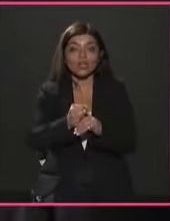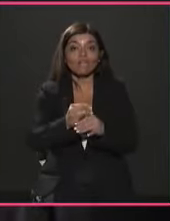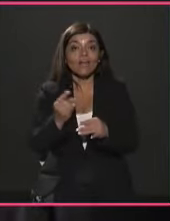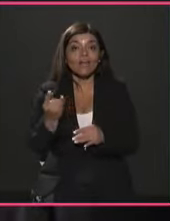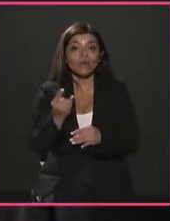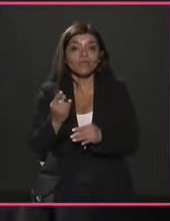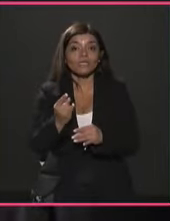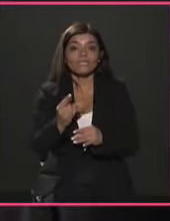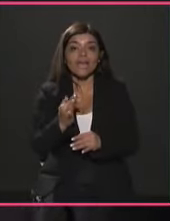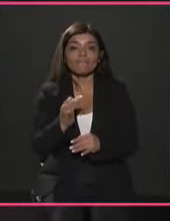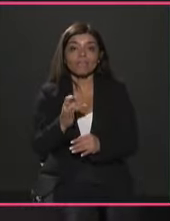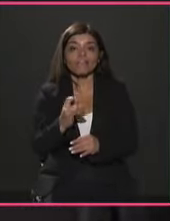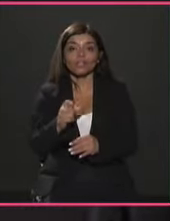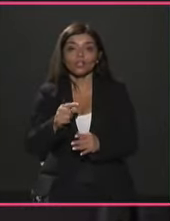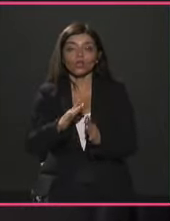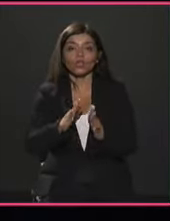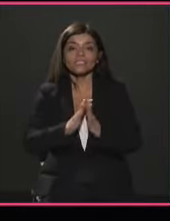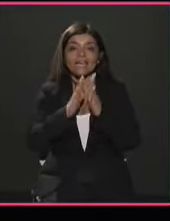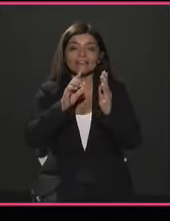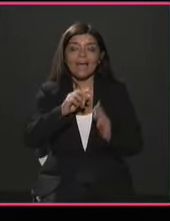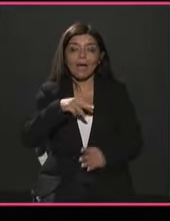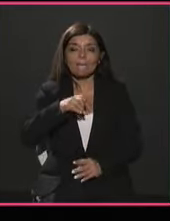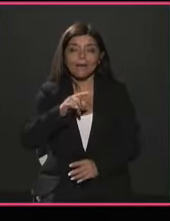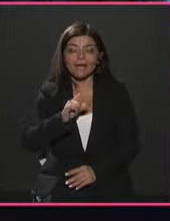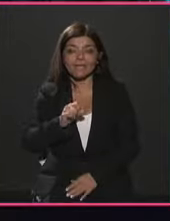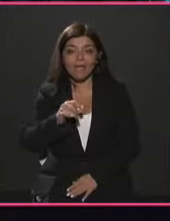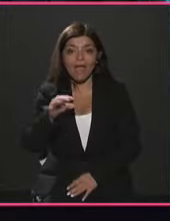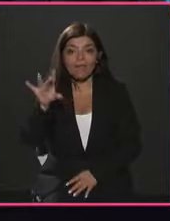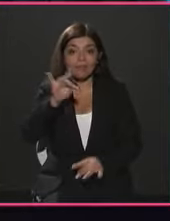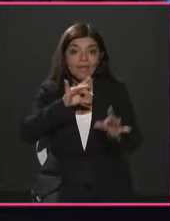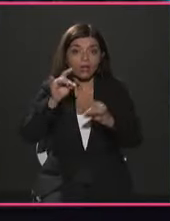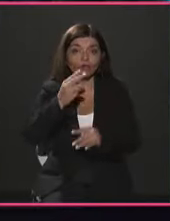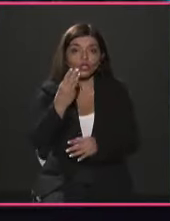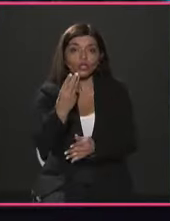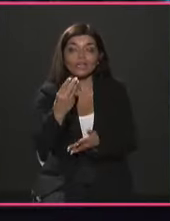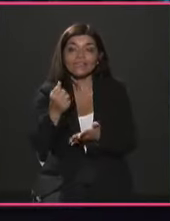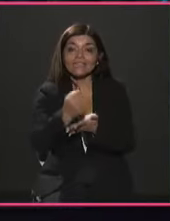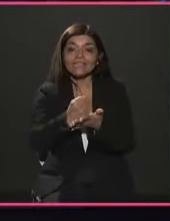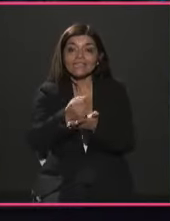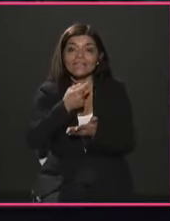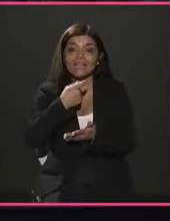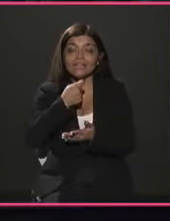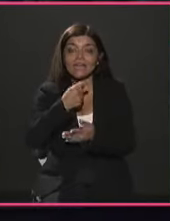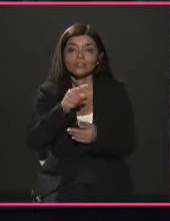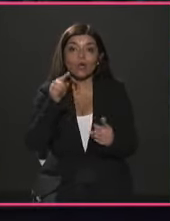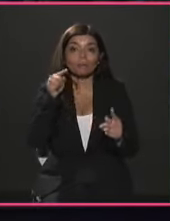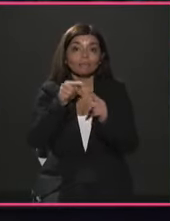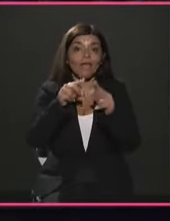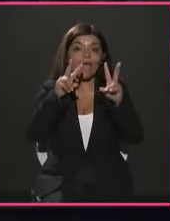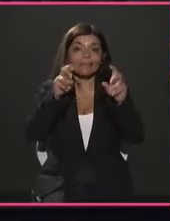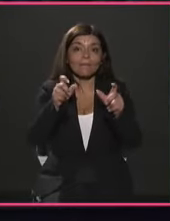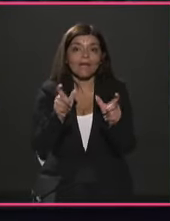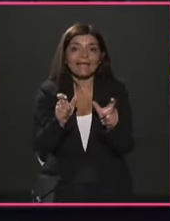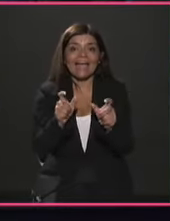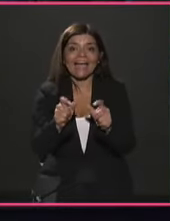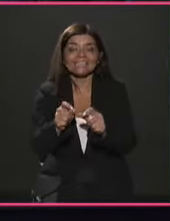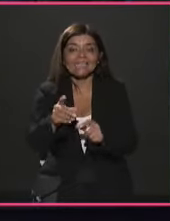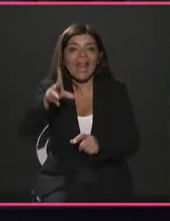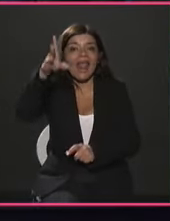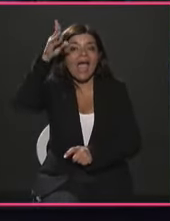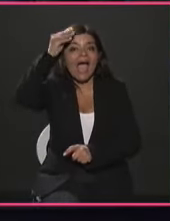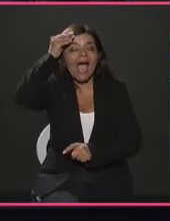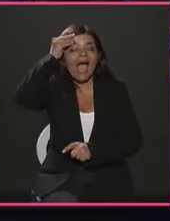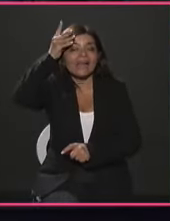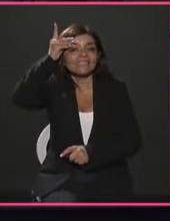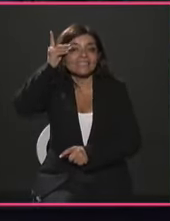combatir los efectos del envejecimiento y también enfermedades asociadas con el cáncer y el alzheimer Así es él trabaja con